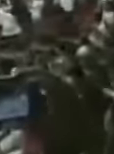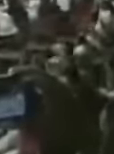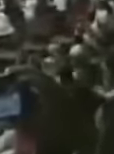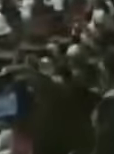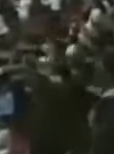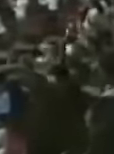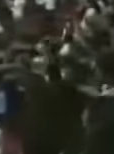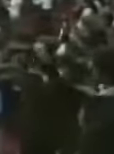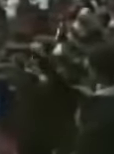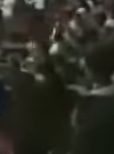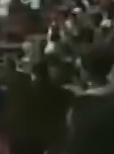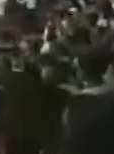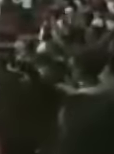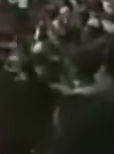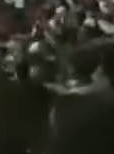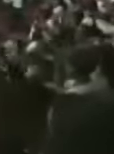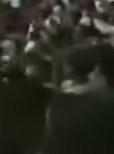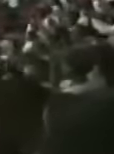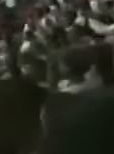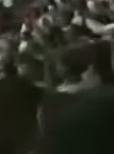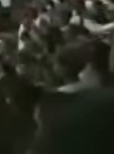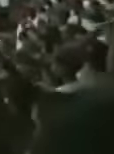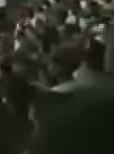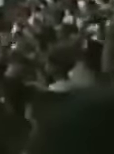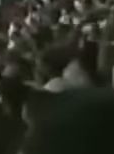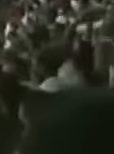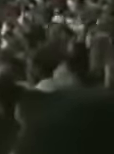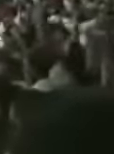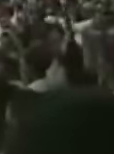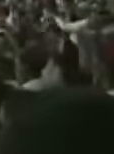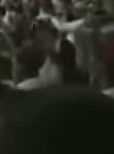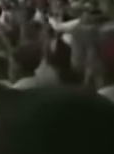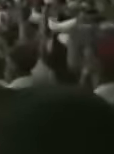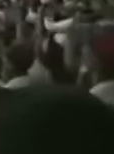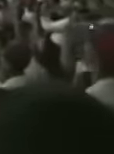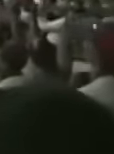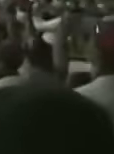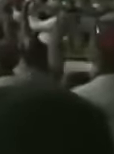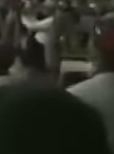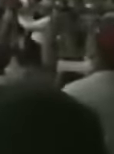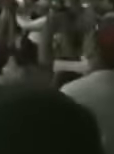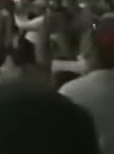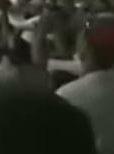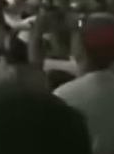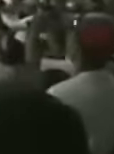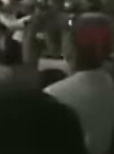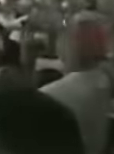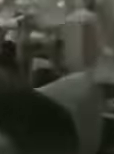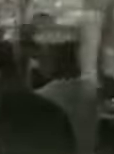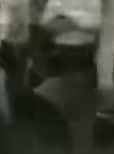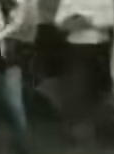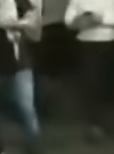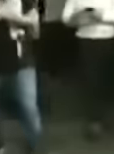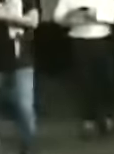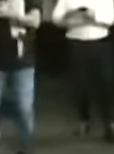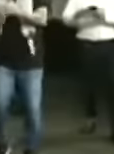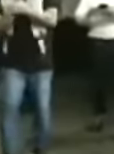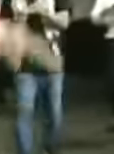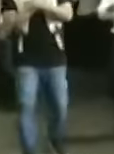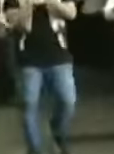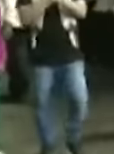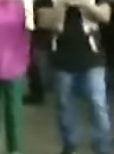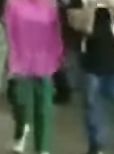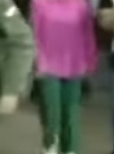a la celebración del Día Nacional de las Comunas, y reconocimiento al poder popular, una fuerza cada vez más poderosa que sigue creciendo por todo el